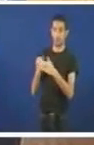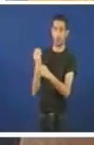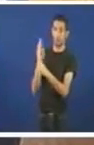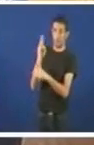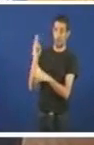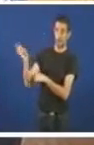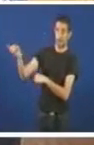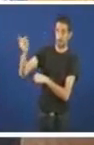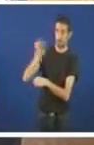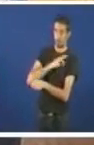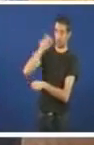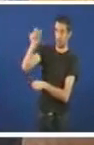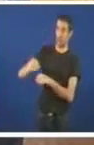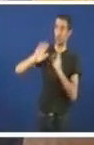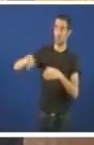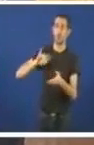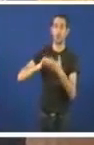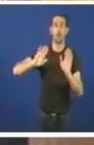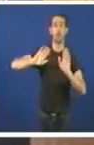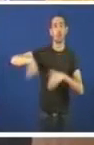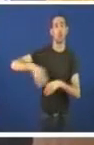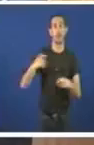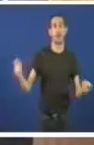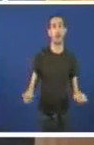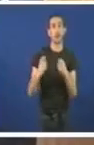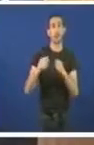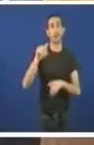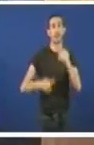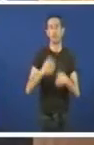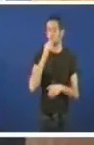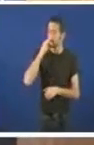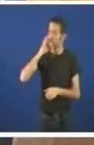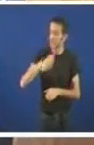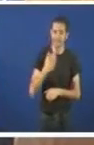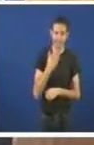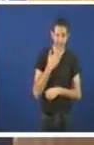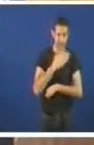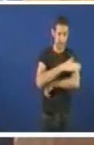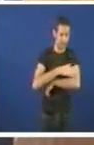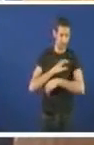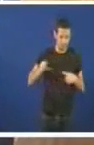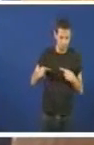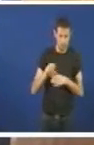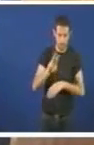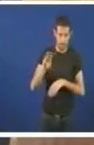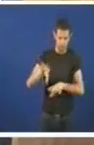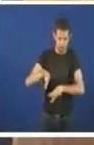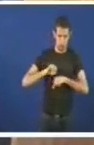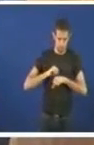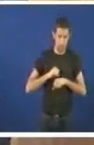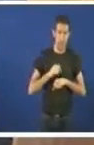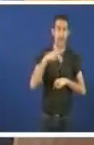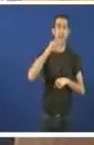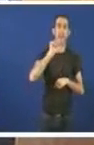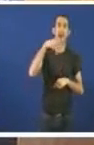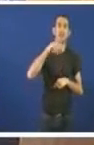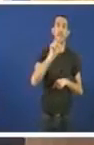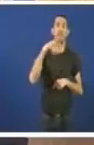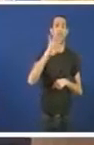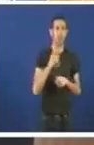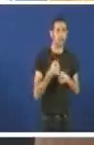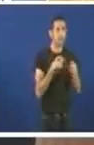vostede mesmo, na última campaña electoral, prometían que se gañaba o Partido Popular, Navantia tería carga de traballo e